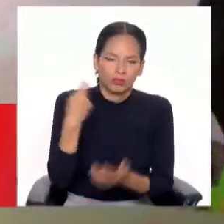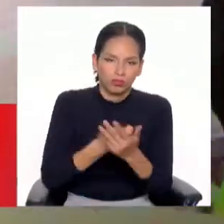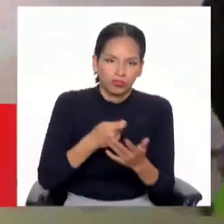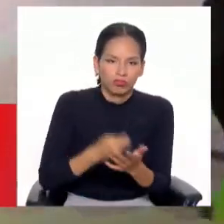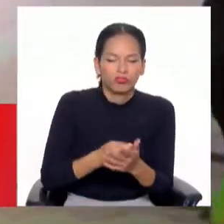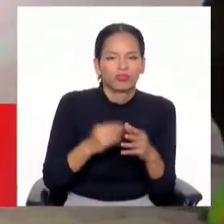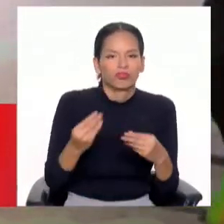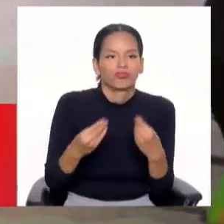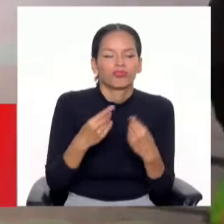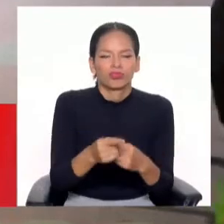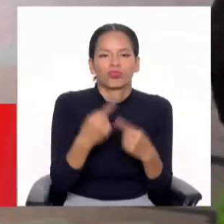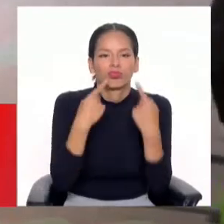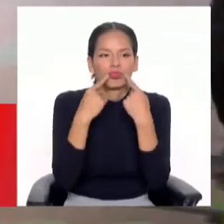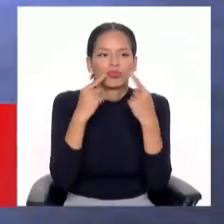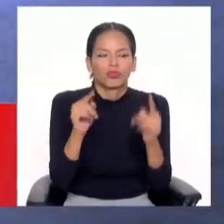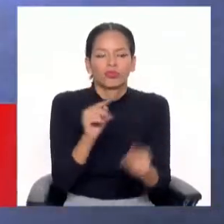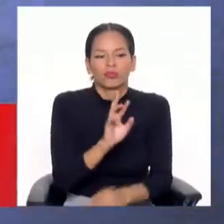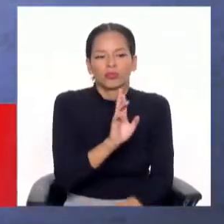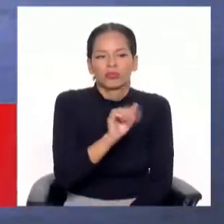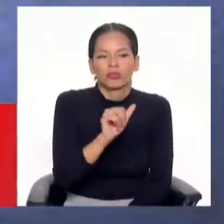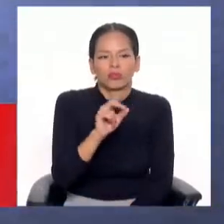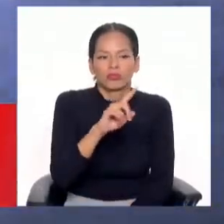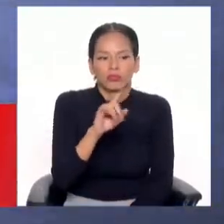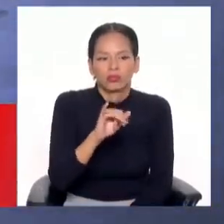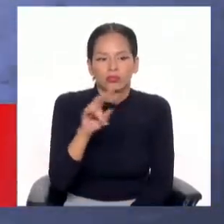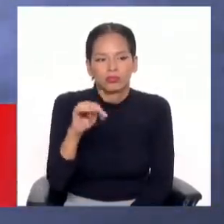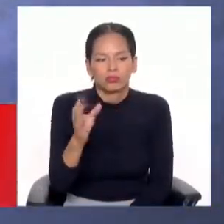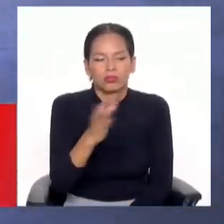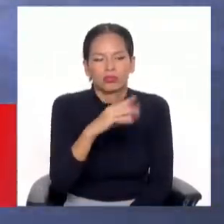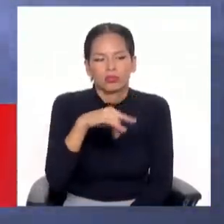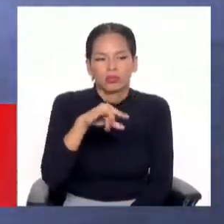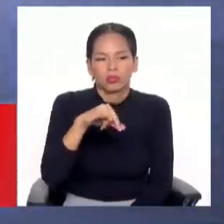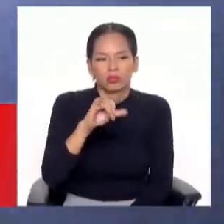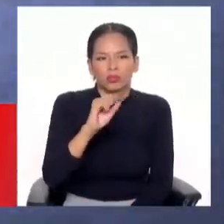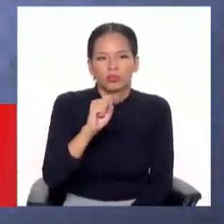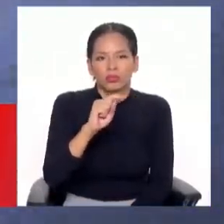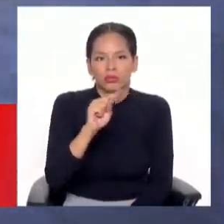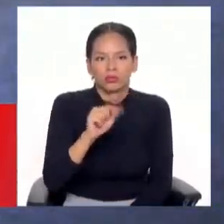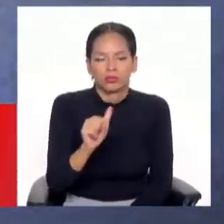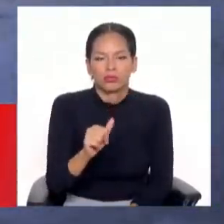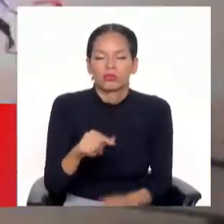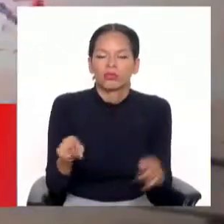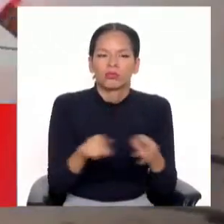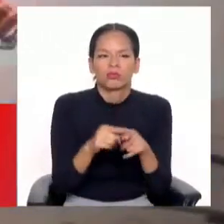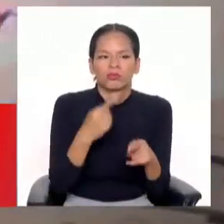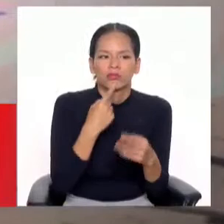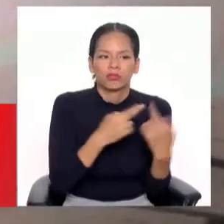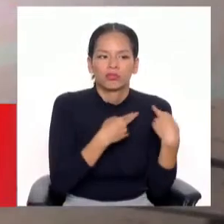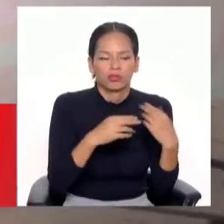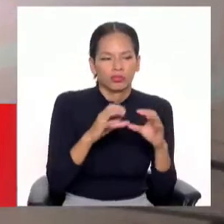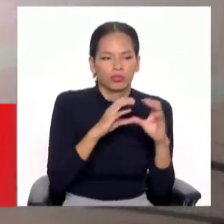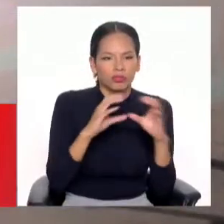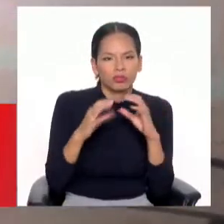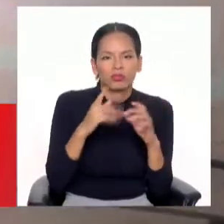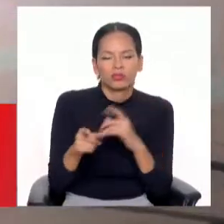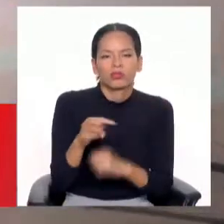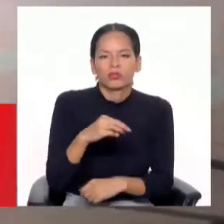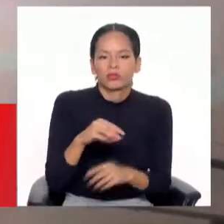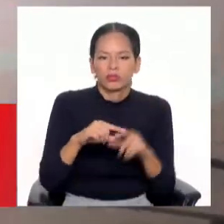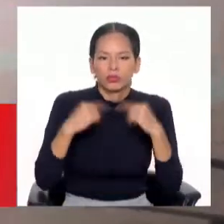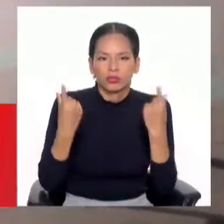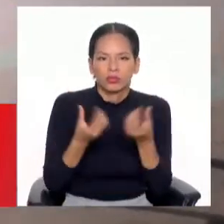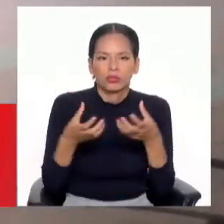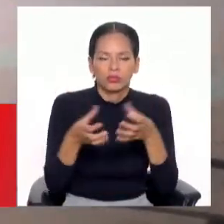la publicación de nuestro RAISA y CUISA, que ya se ha coordinado con los miembros de transporte, y ellos han aprobado que se publique